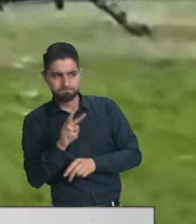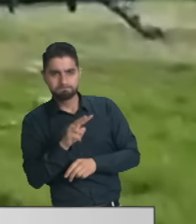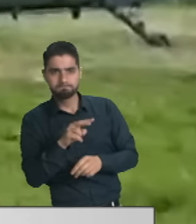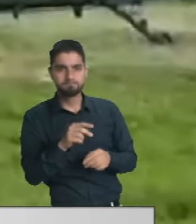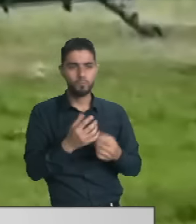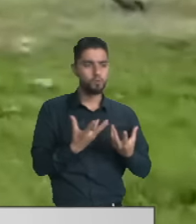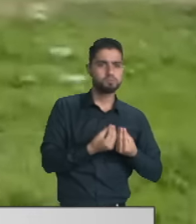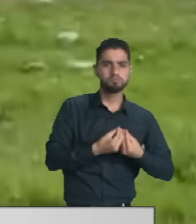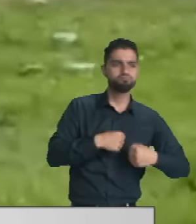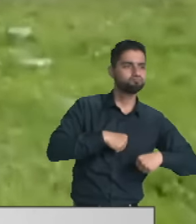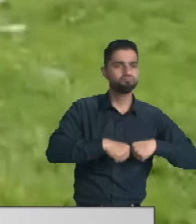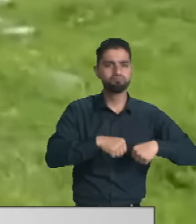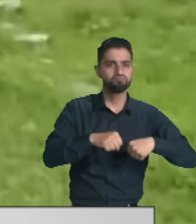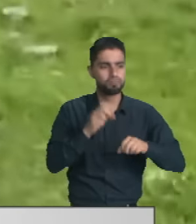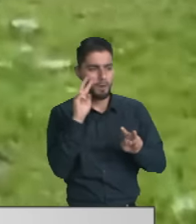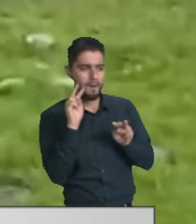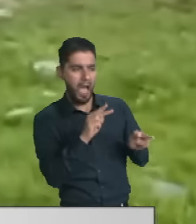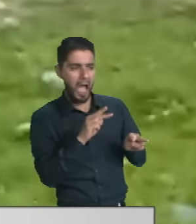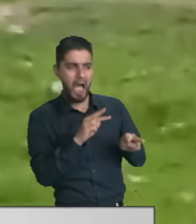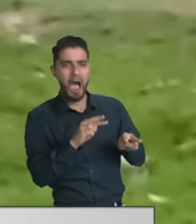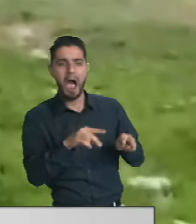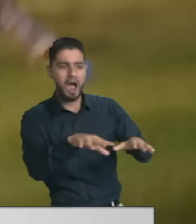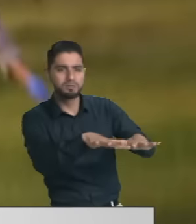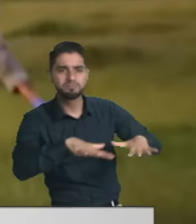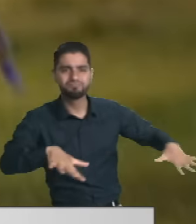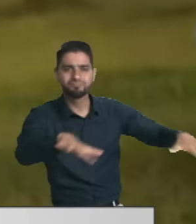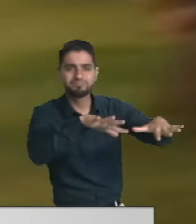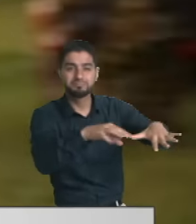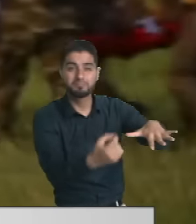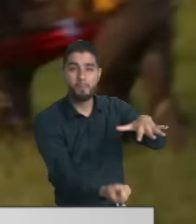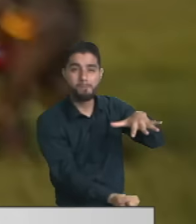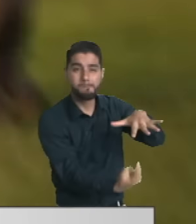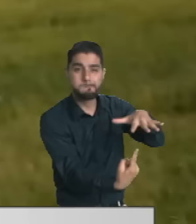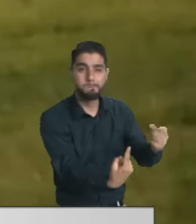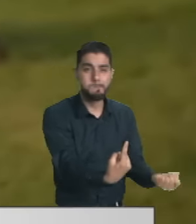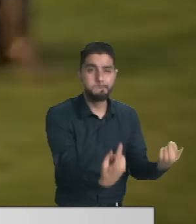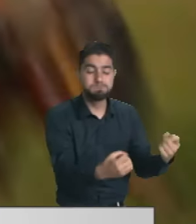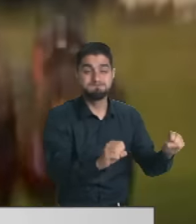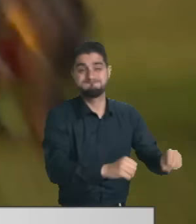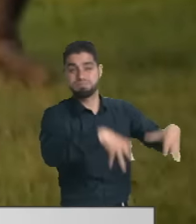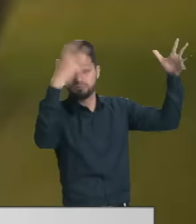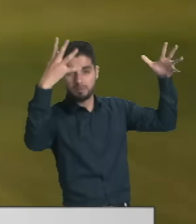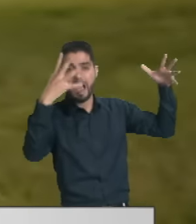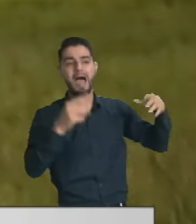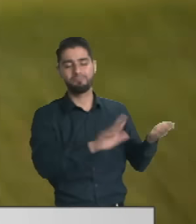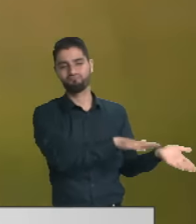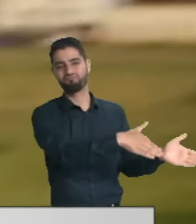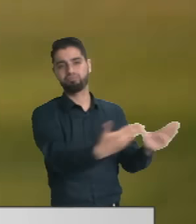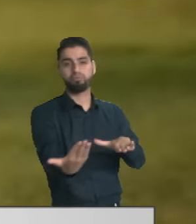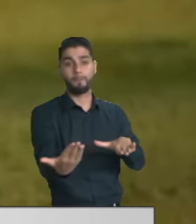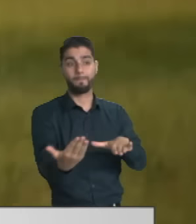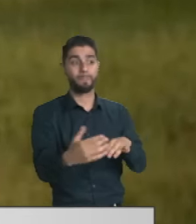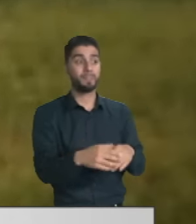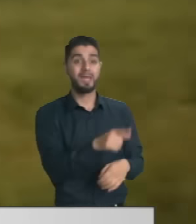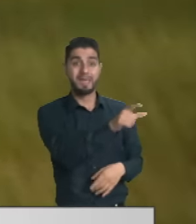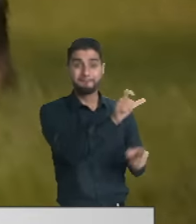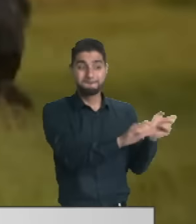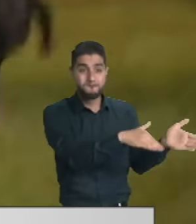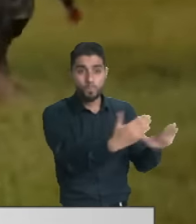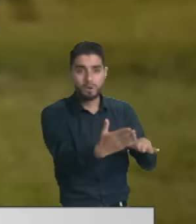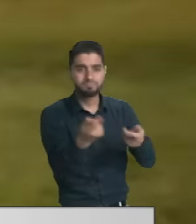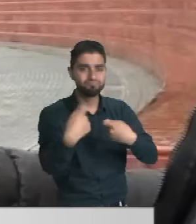contra el Clan del Golfo en zona rural de Valdivia, en Antioquia. Sus cuerpos serían trasladados en el transcurso del día. 3